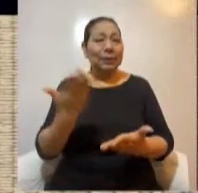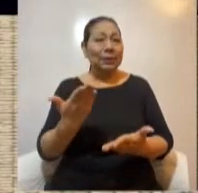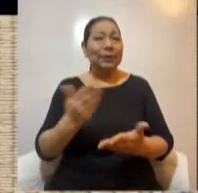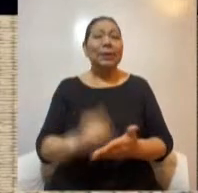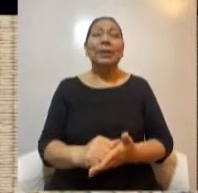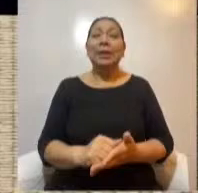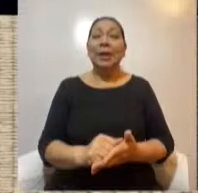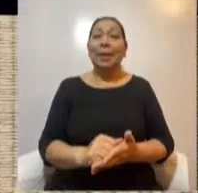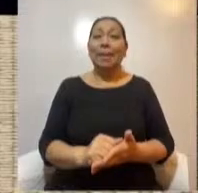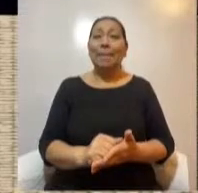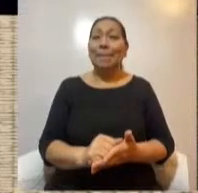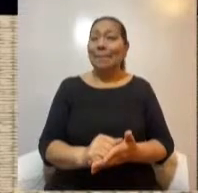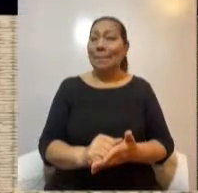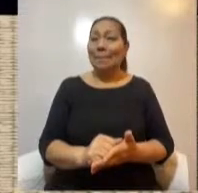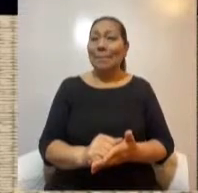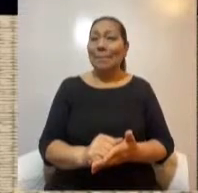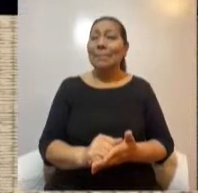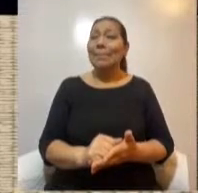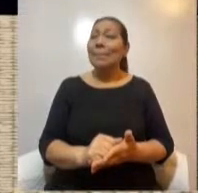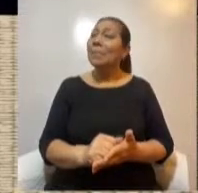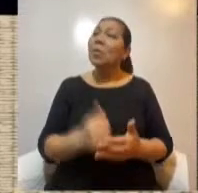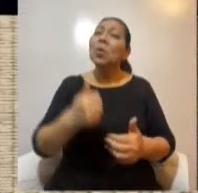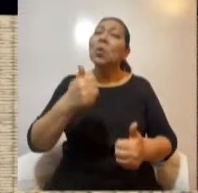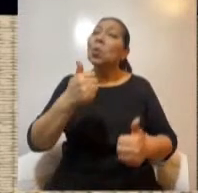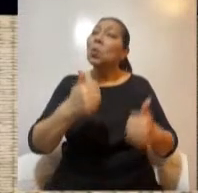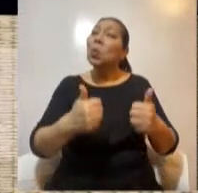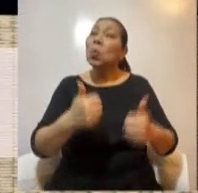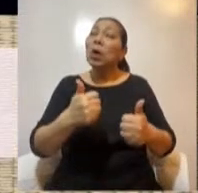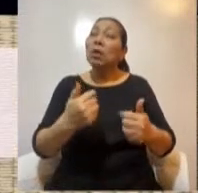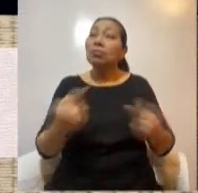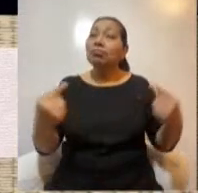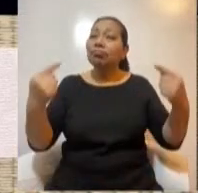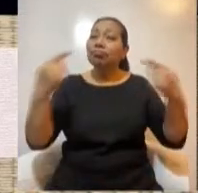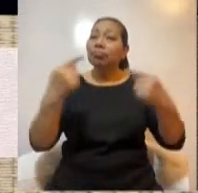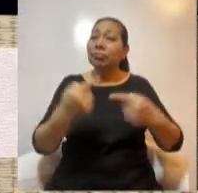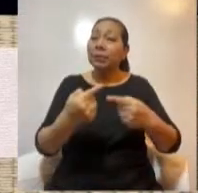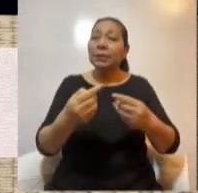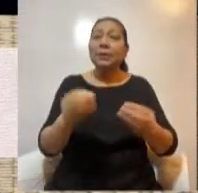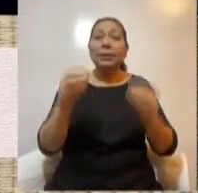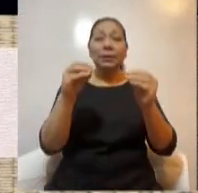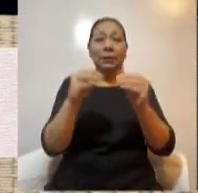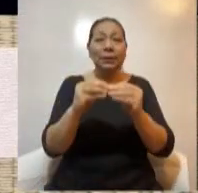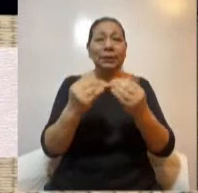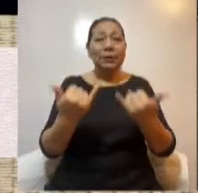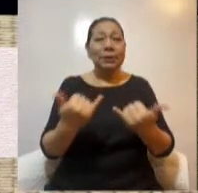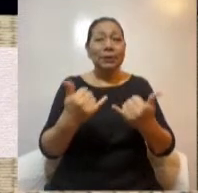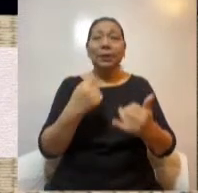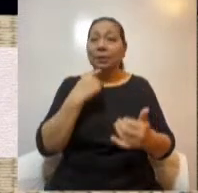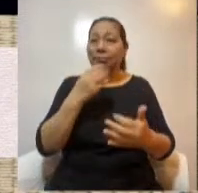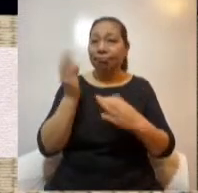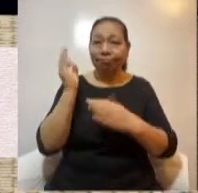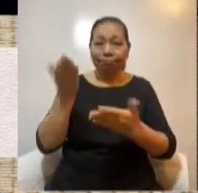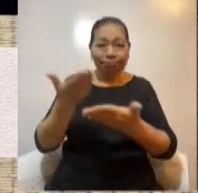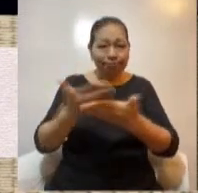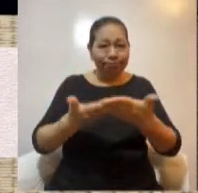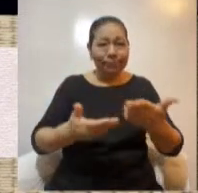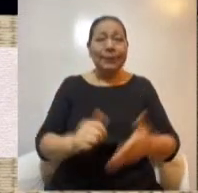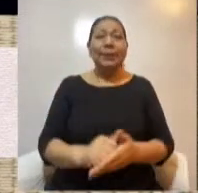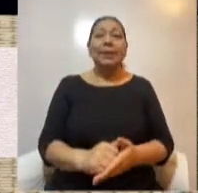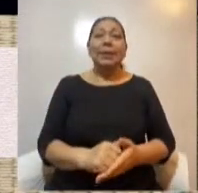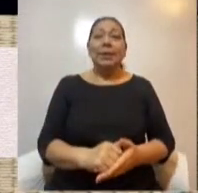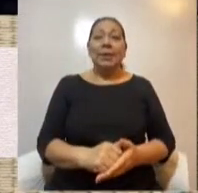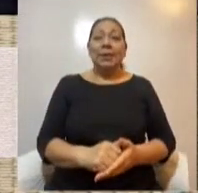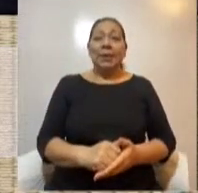de la causante. Bien, ¿cuál es la controversia concreta en el caso que estamos